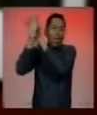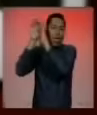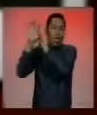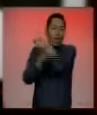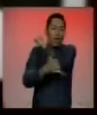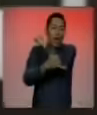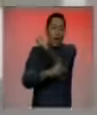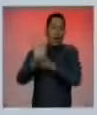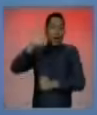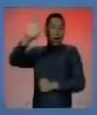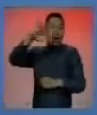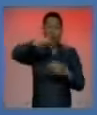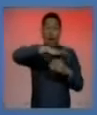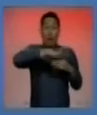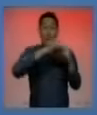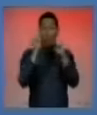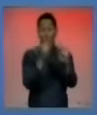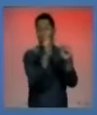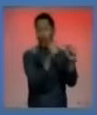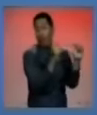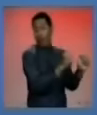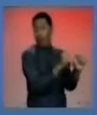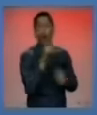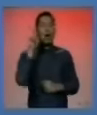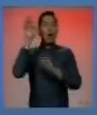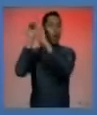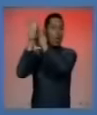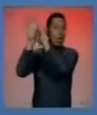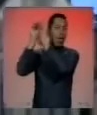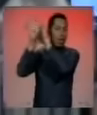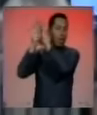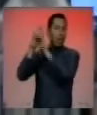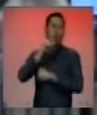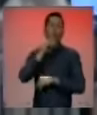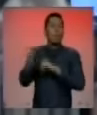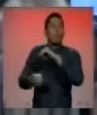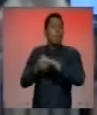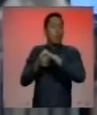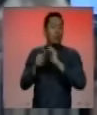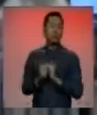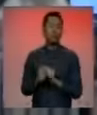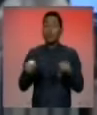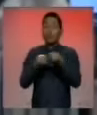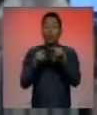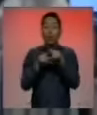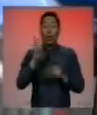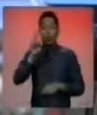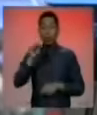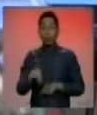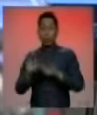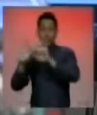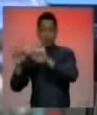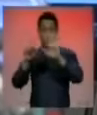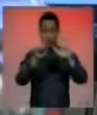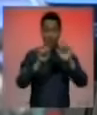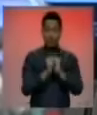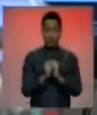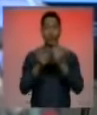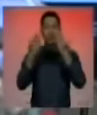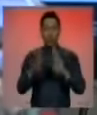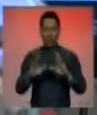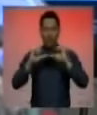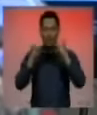campaña política. Denuncia que se asemeja en mucho a la que presentara en 2016 el ya